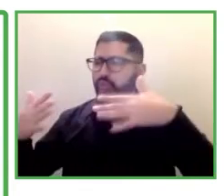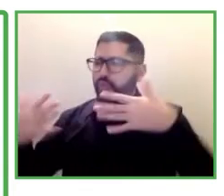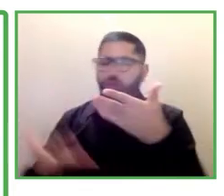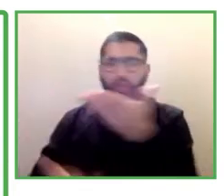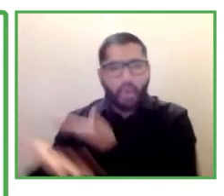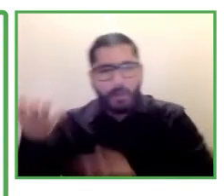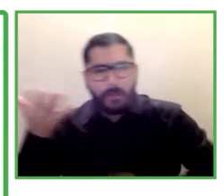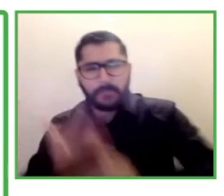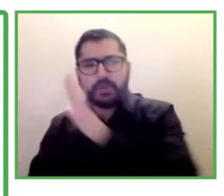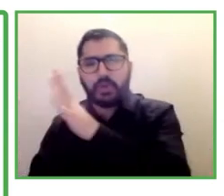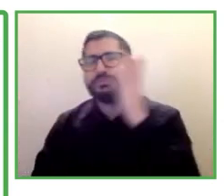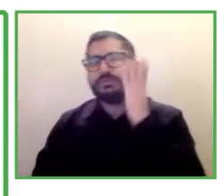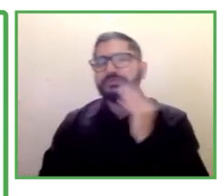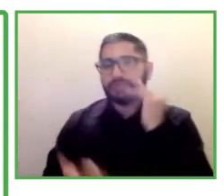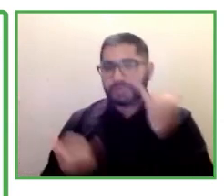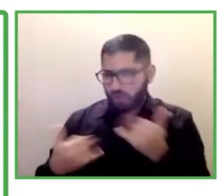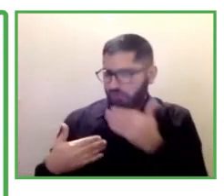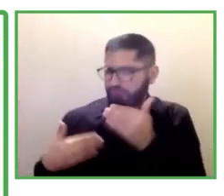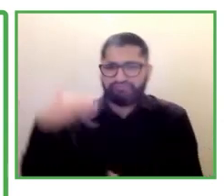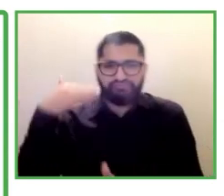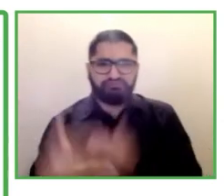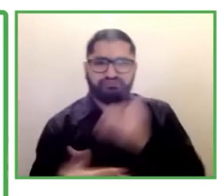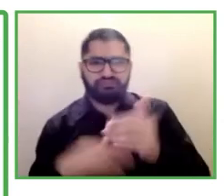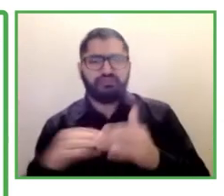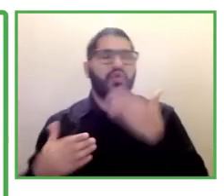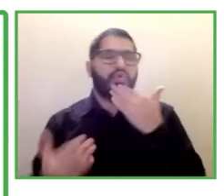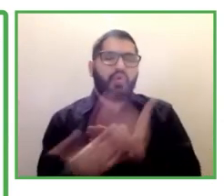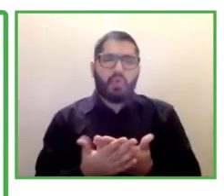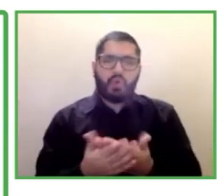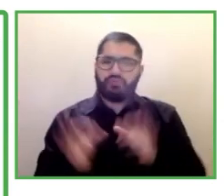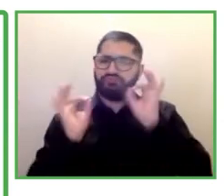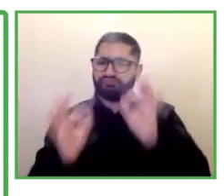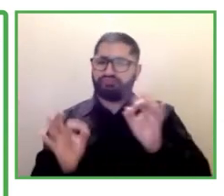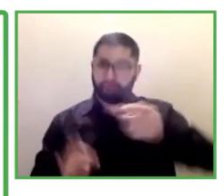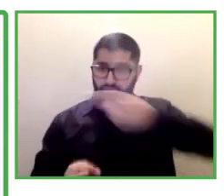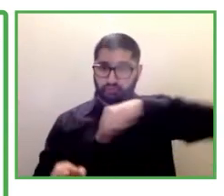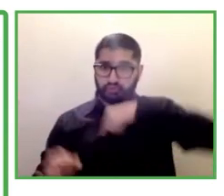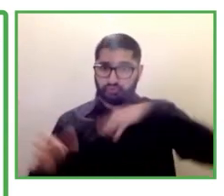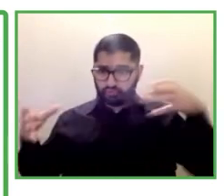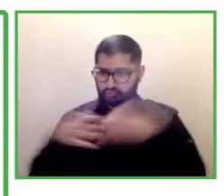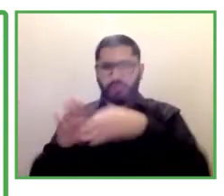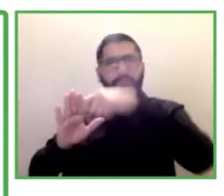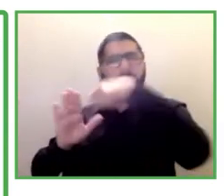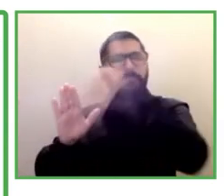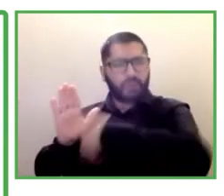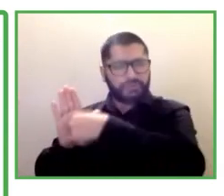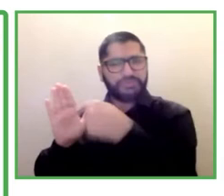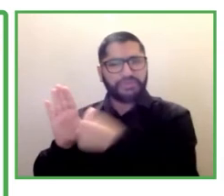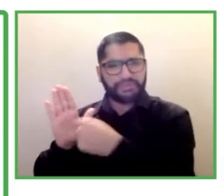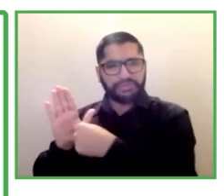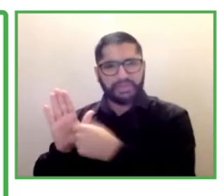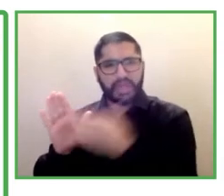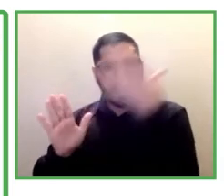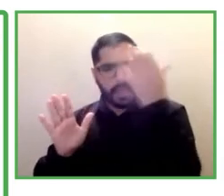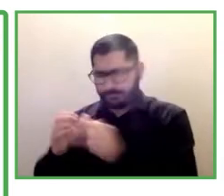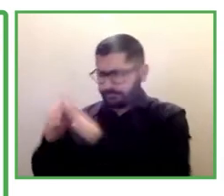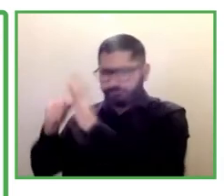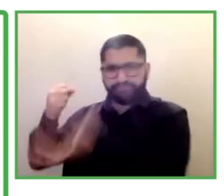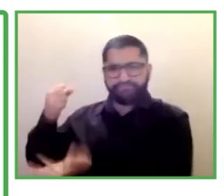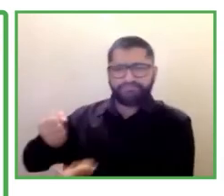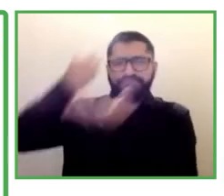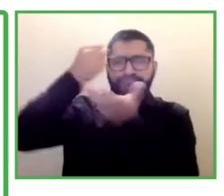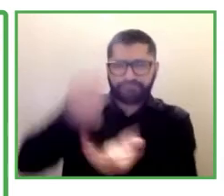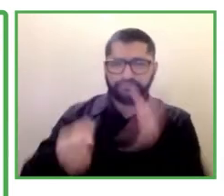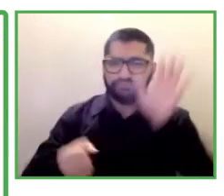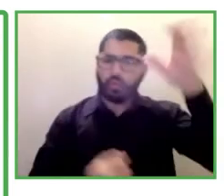Nuestro proyecto está financiado por el gobierno de Canadá. Entonces, hay muchas agencias de empleo en Ontario que están